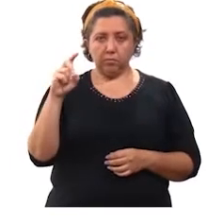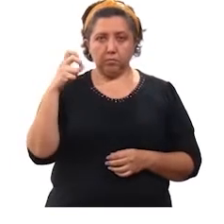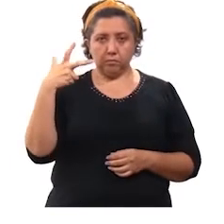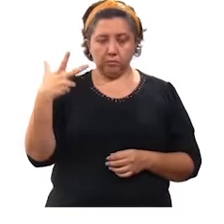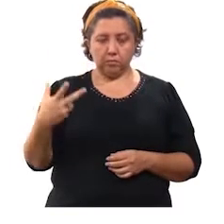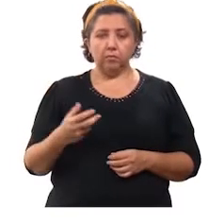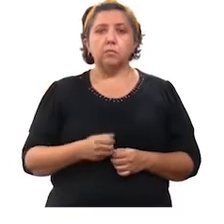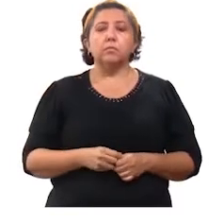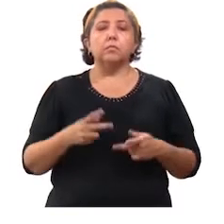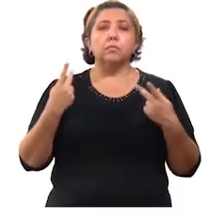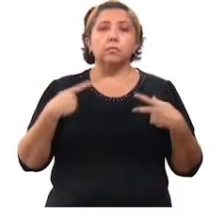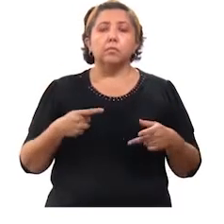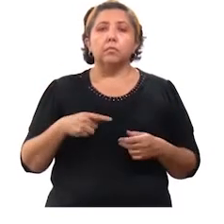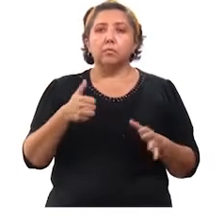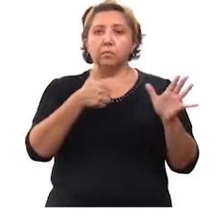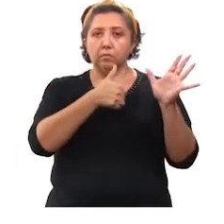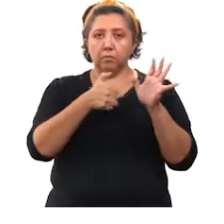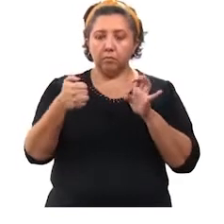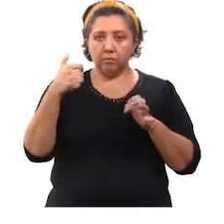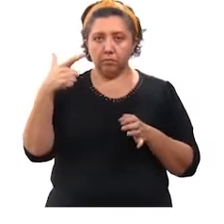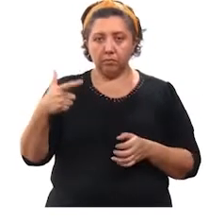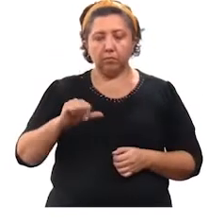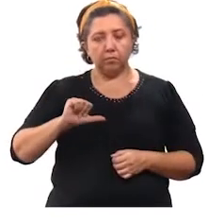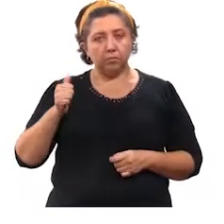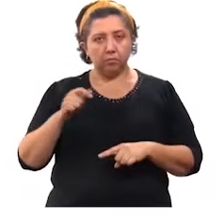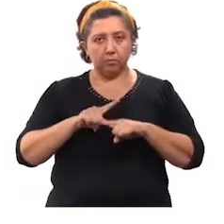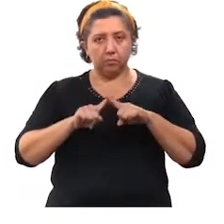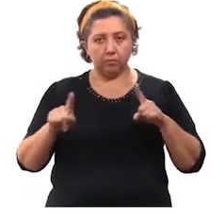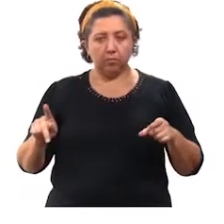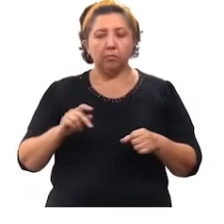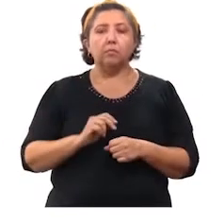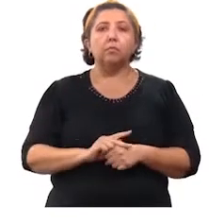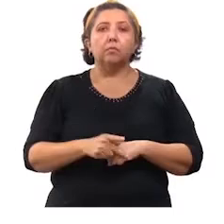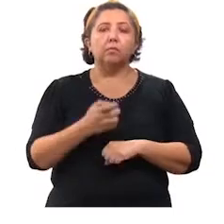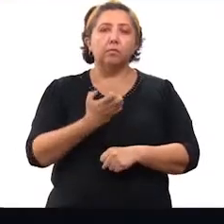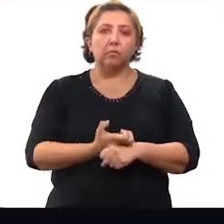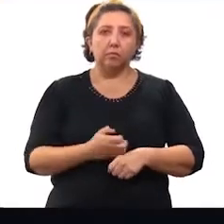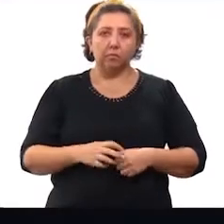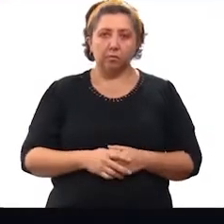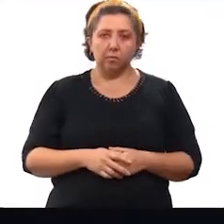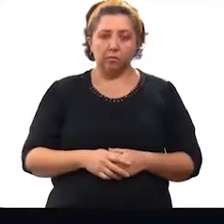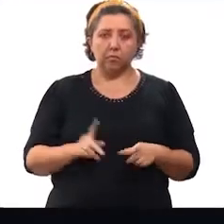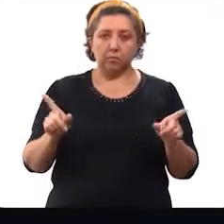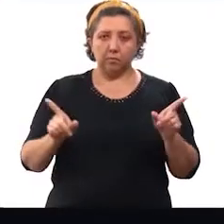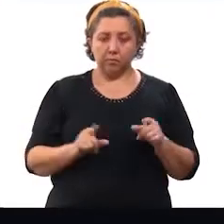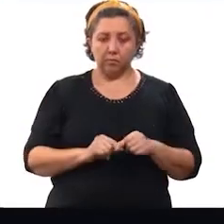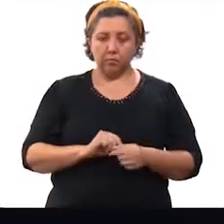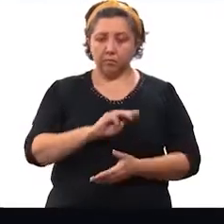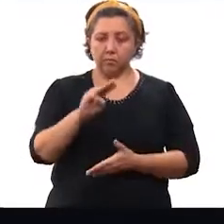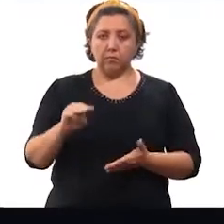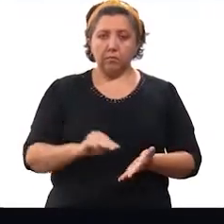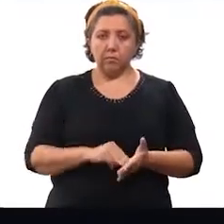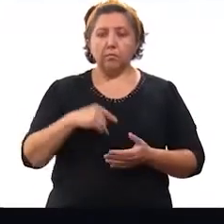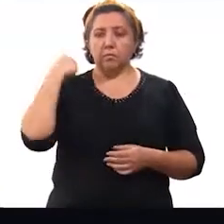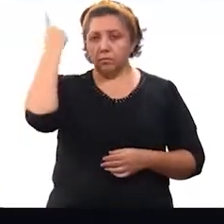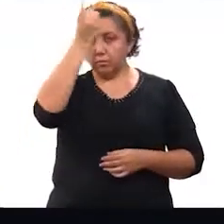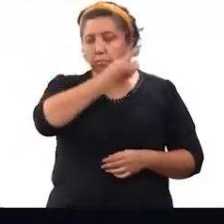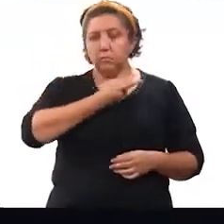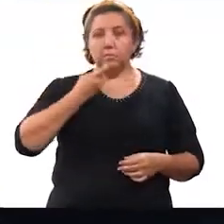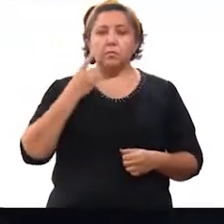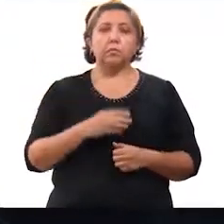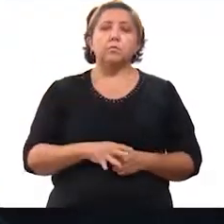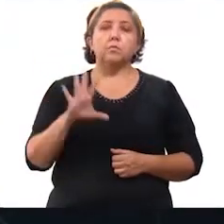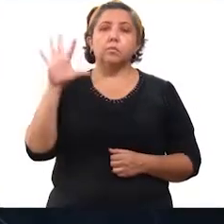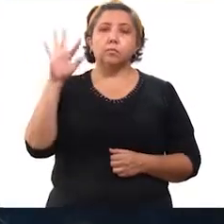77.438 casos positivos, 607 son de otro país u otro estado. Específicamente en Mérida se han